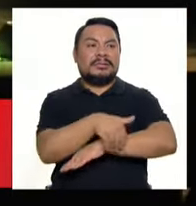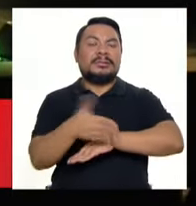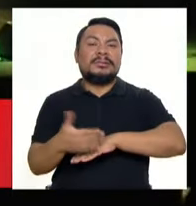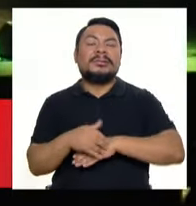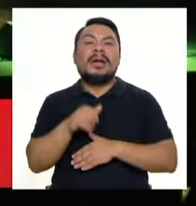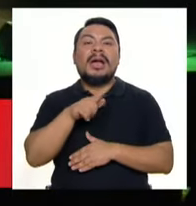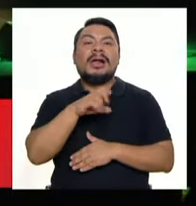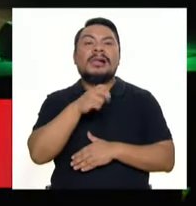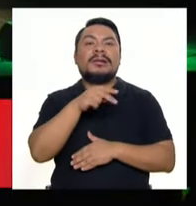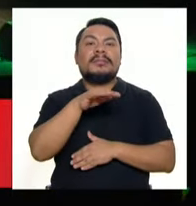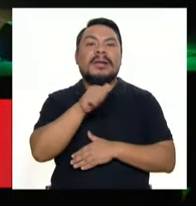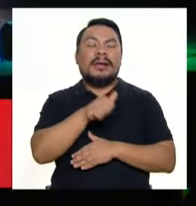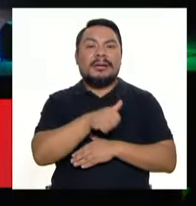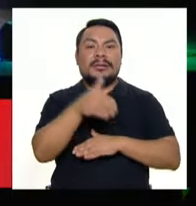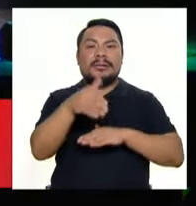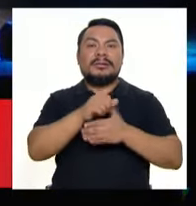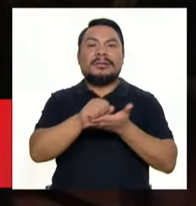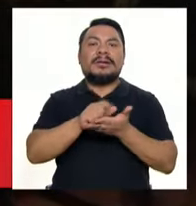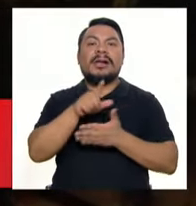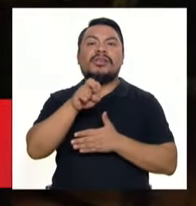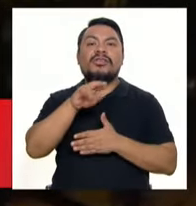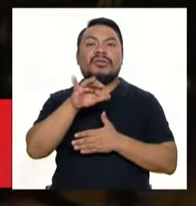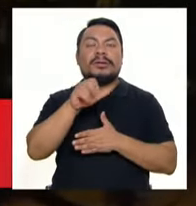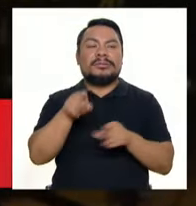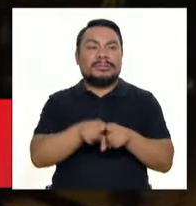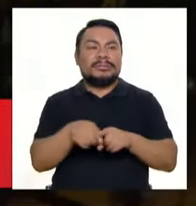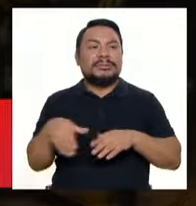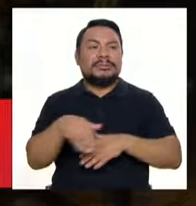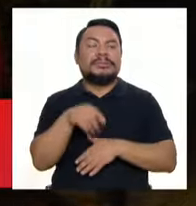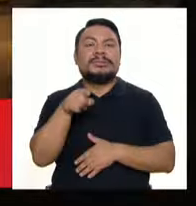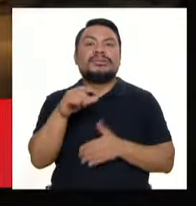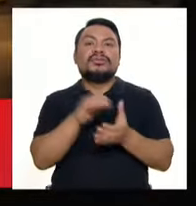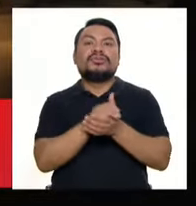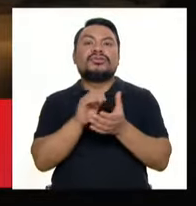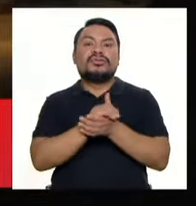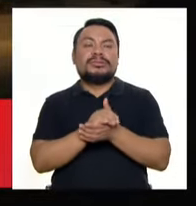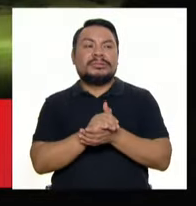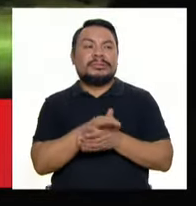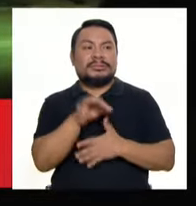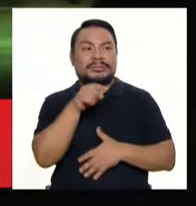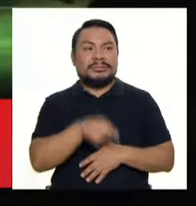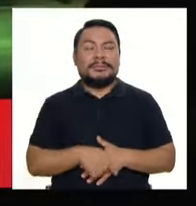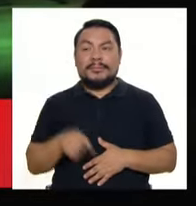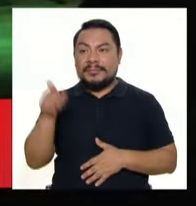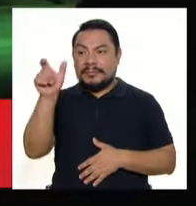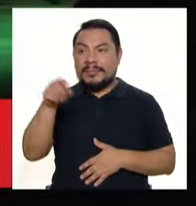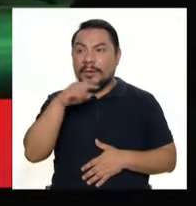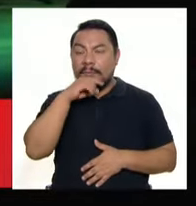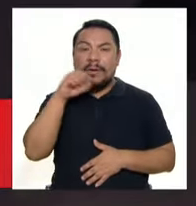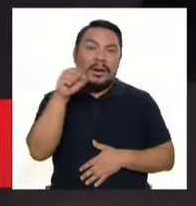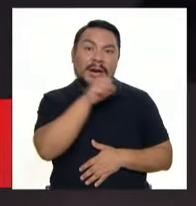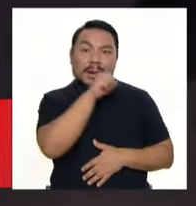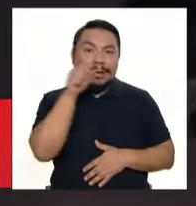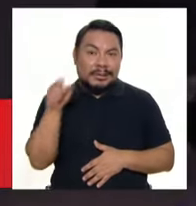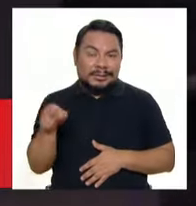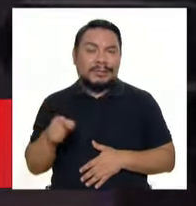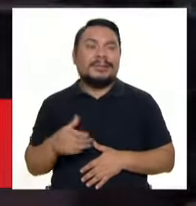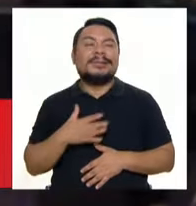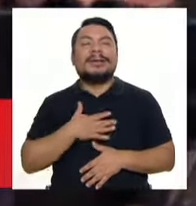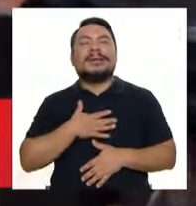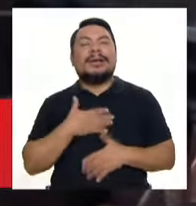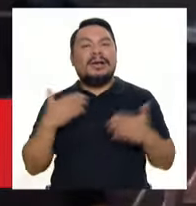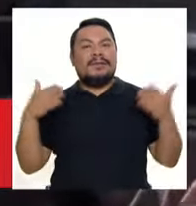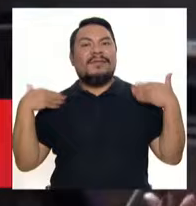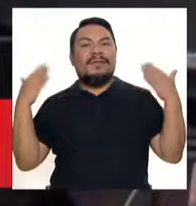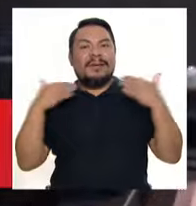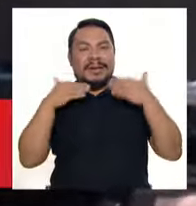avenidas Alameda, San Lorenzo y la calle Molacay en Chorrillos. La intérprete de Estoy enamorada de mi país se mostró contenta